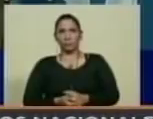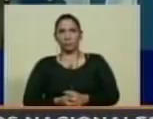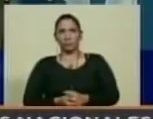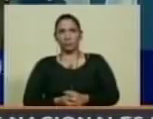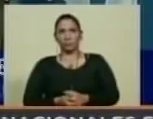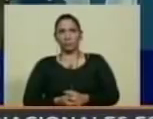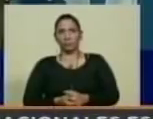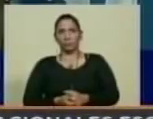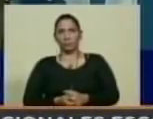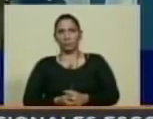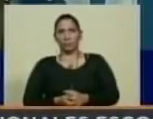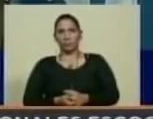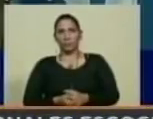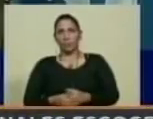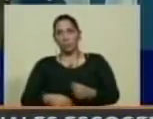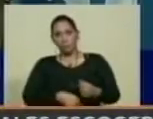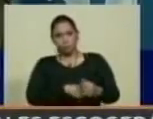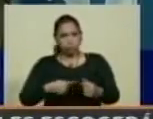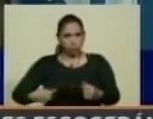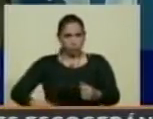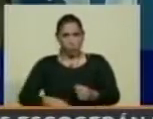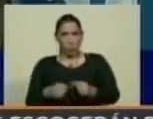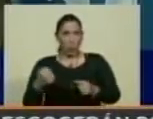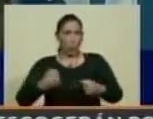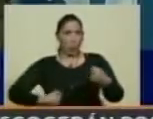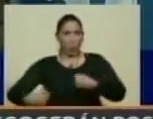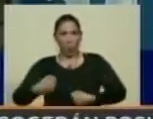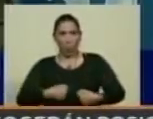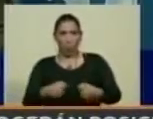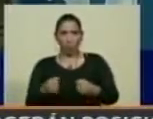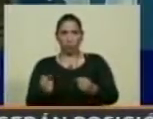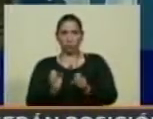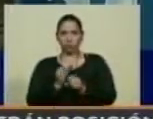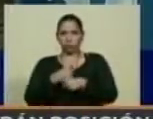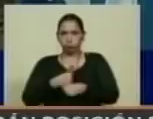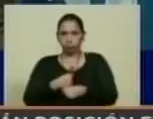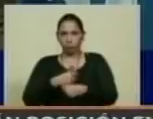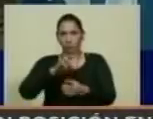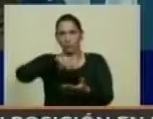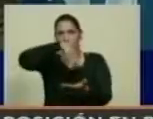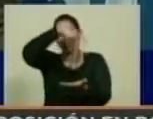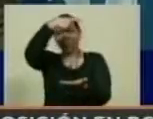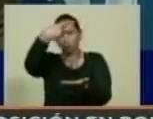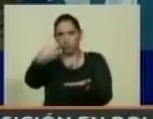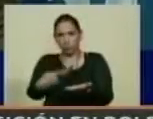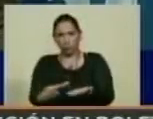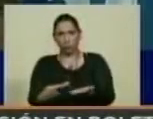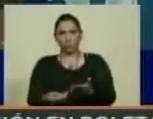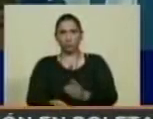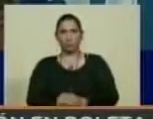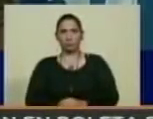toraco abdominal y pélvico cerrado por caída de altura.